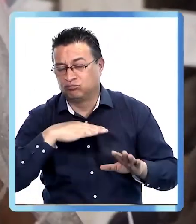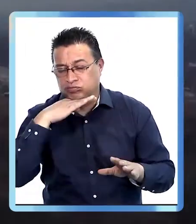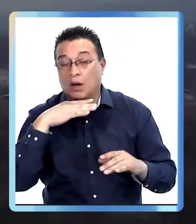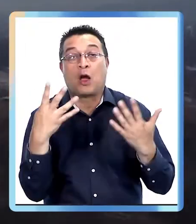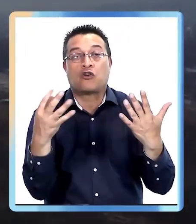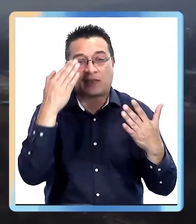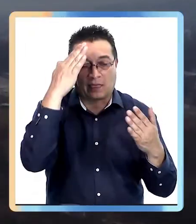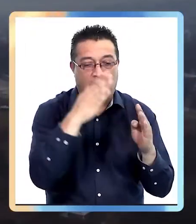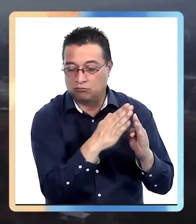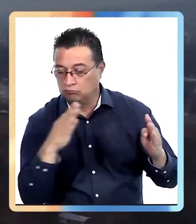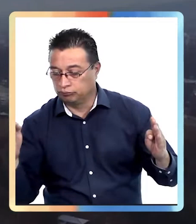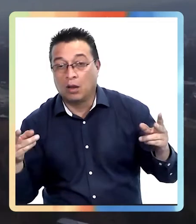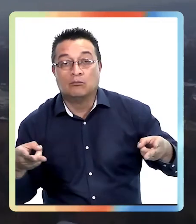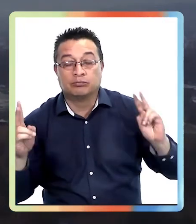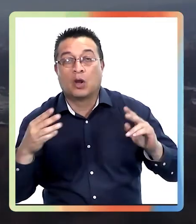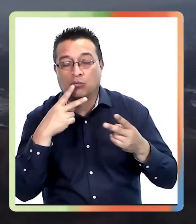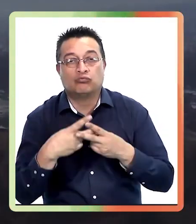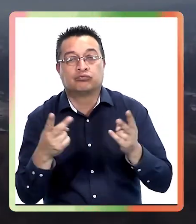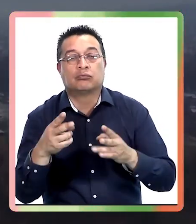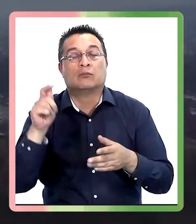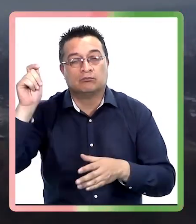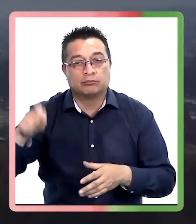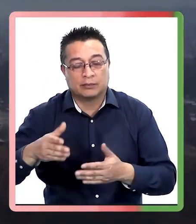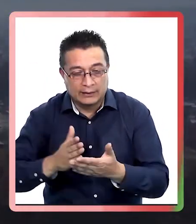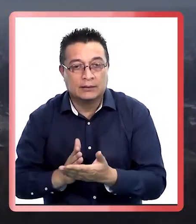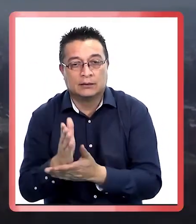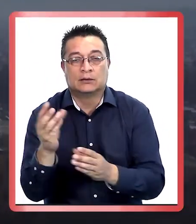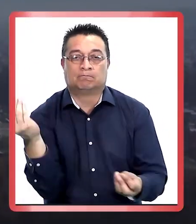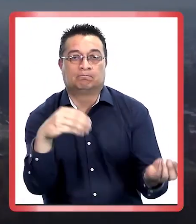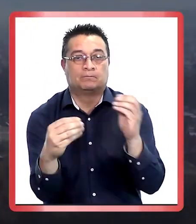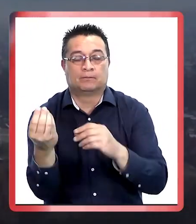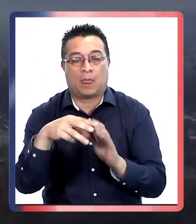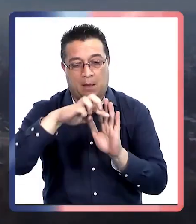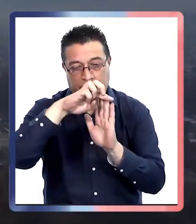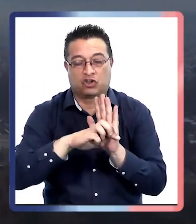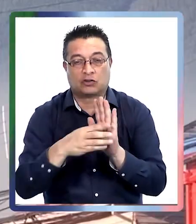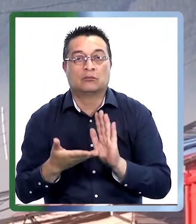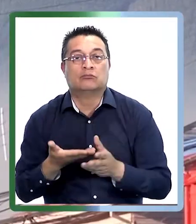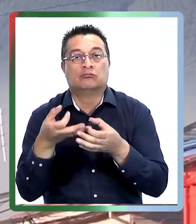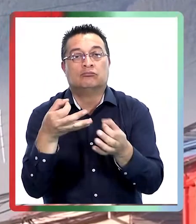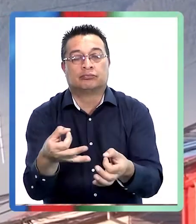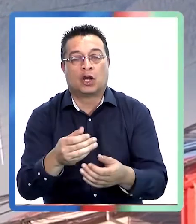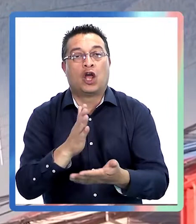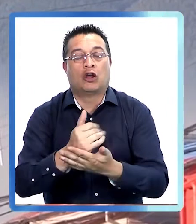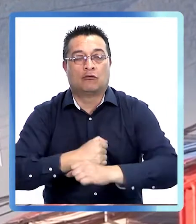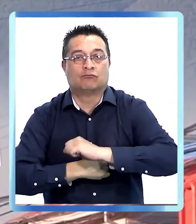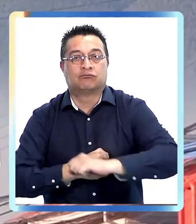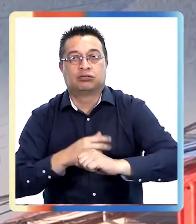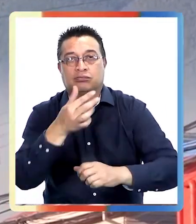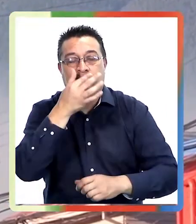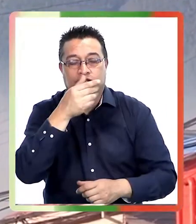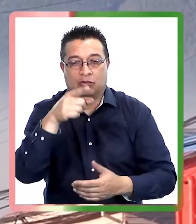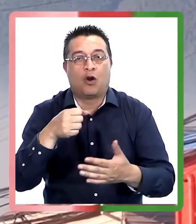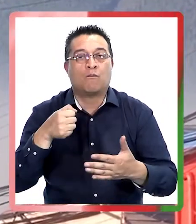plazo de 90 días hábiles para publicar la resolución que da inicio a la elaboración del anteproyecto del Plan de Descontaminación